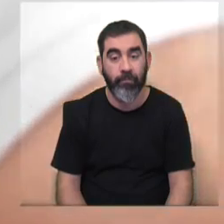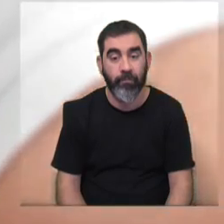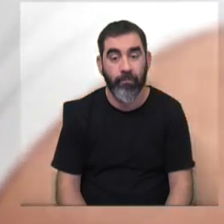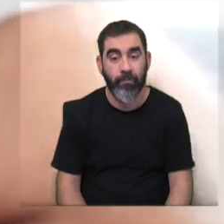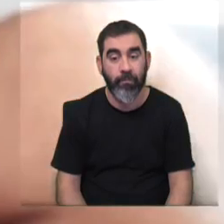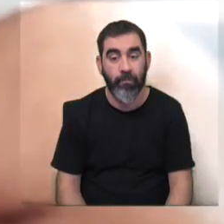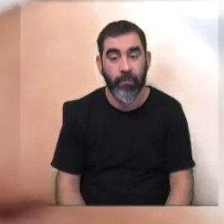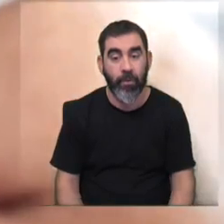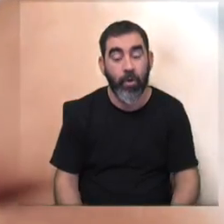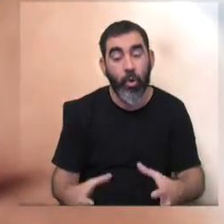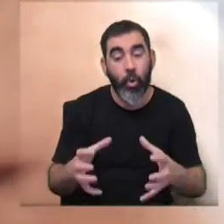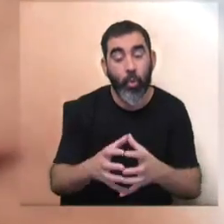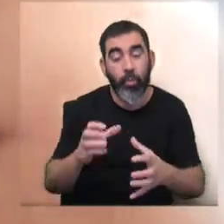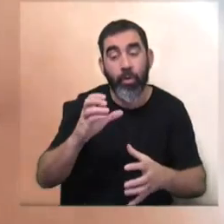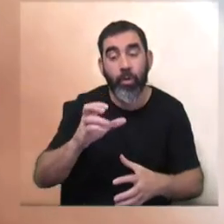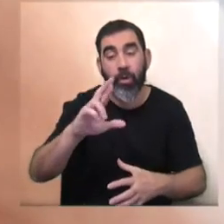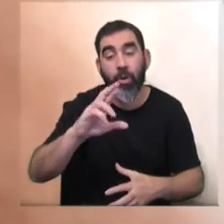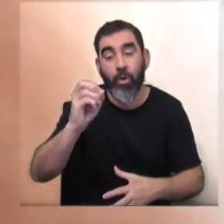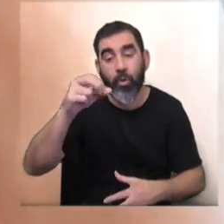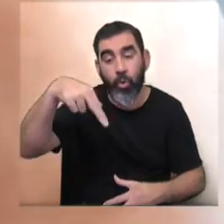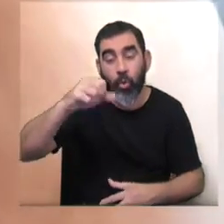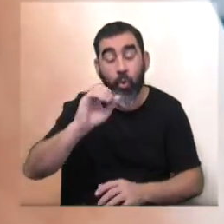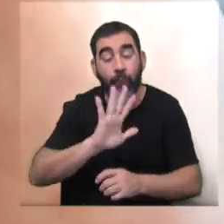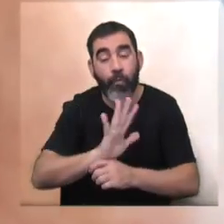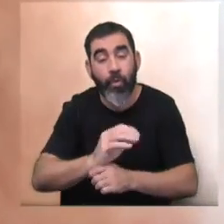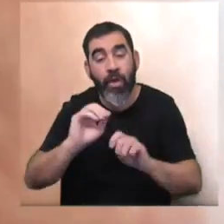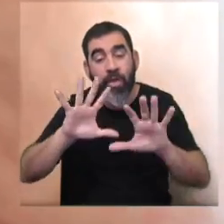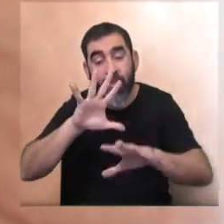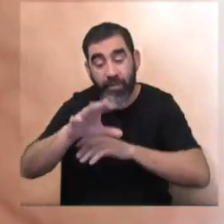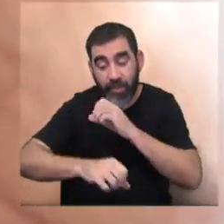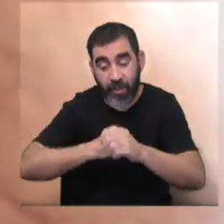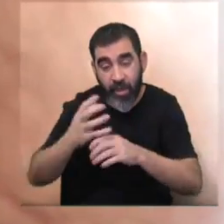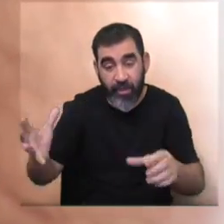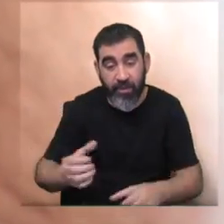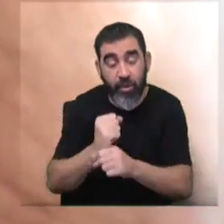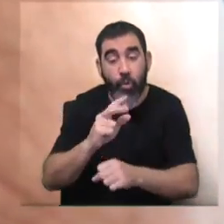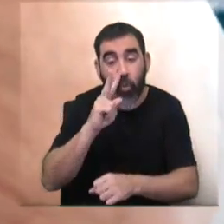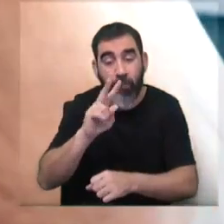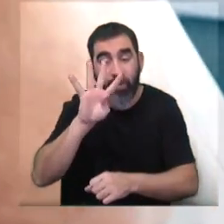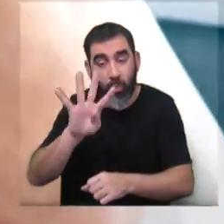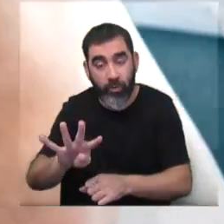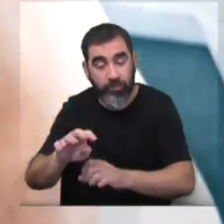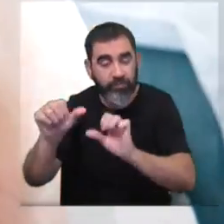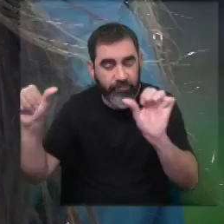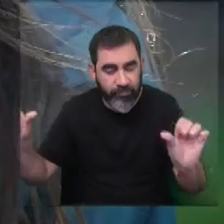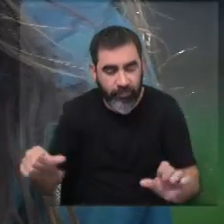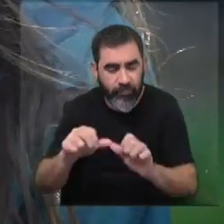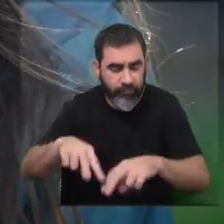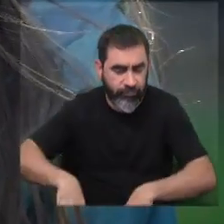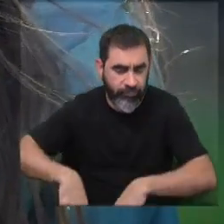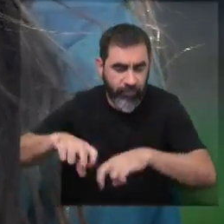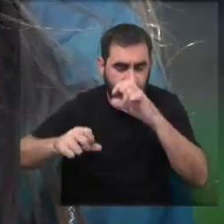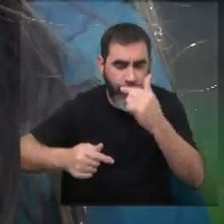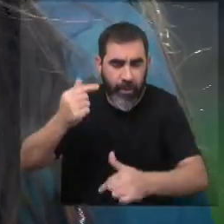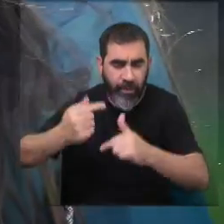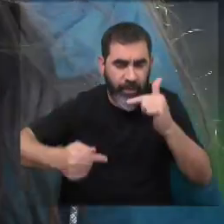El grupo de cronobiología de la Facultad de Ciencias cumple 10 años en 2024 y ha venido desarrollando varias investigaciones en